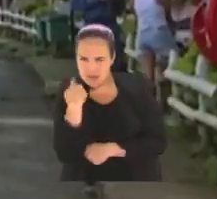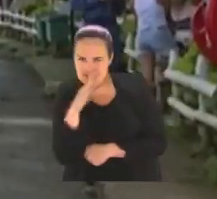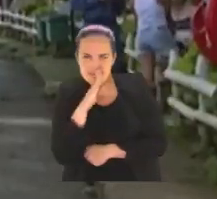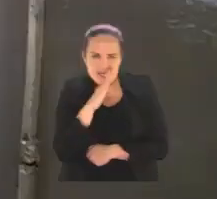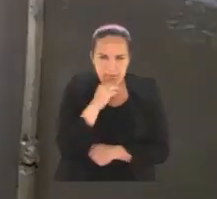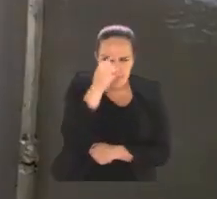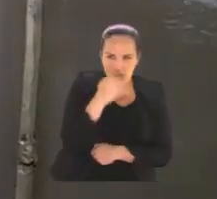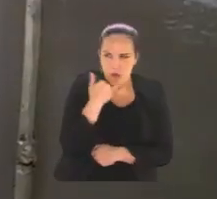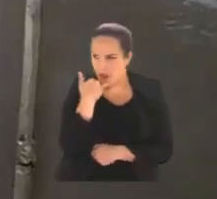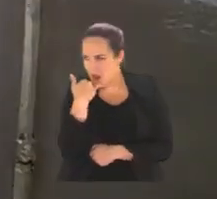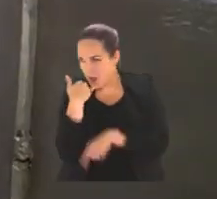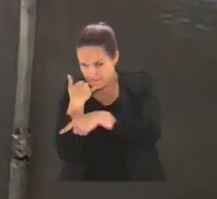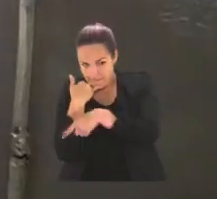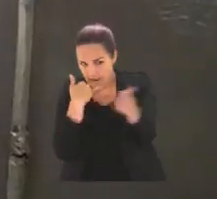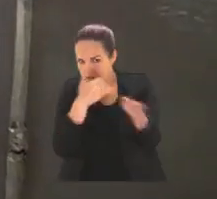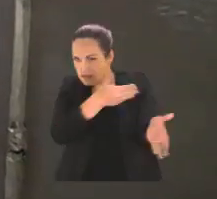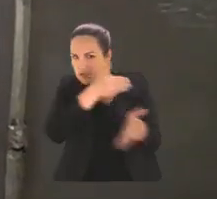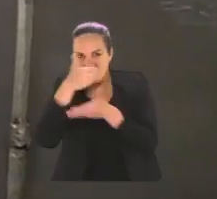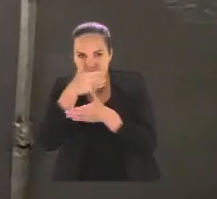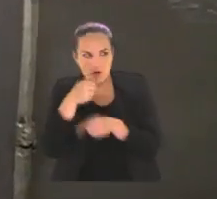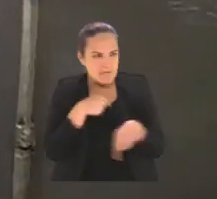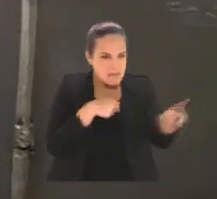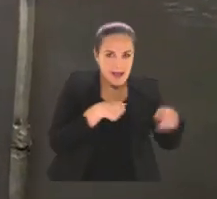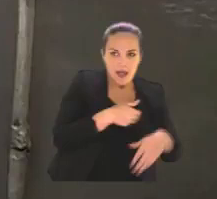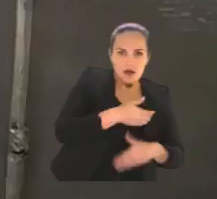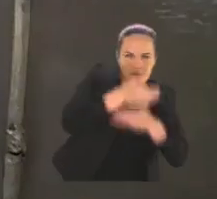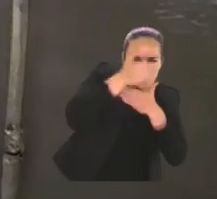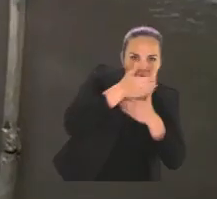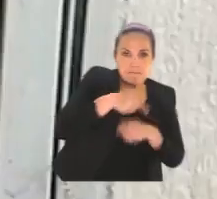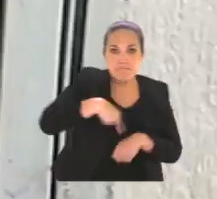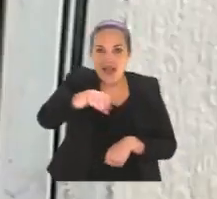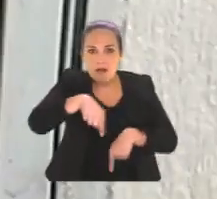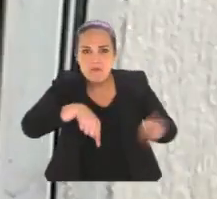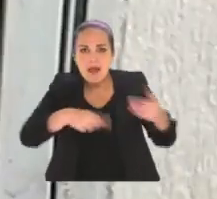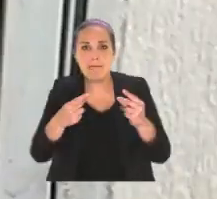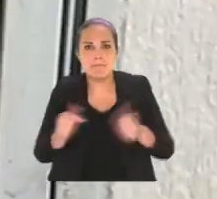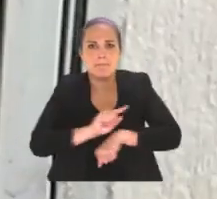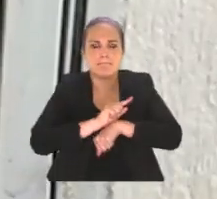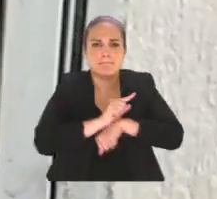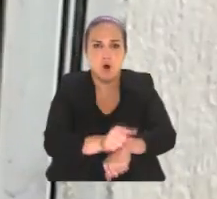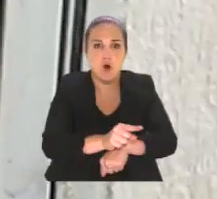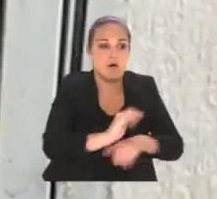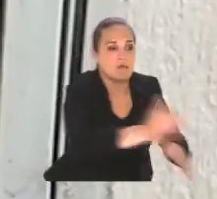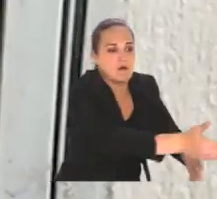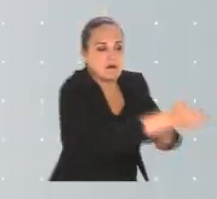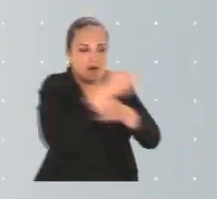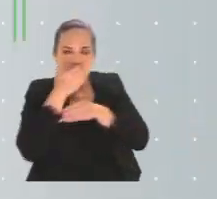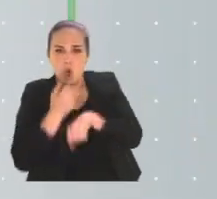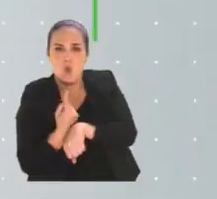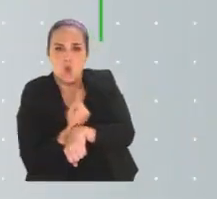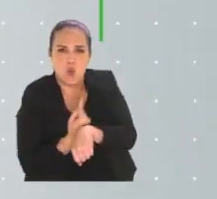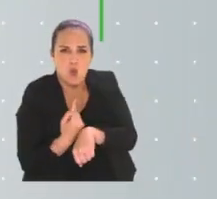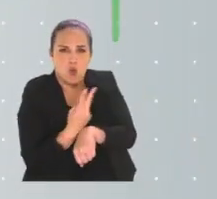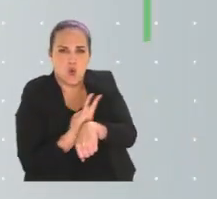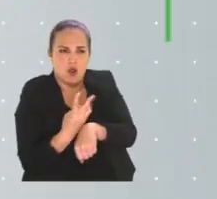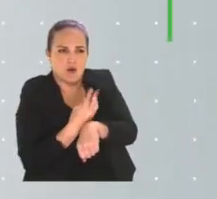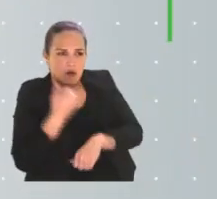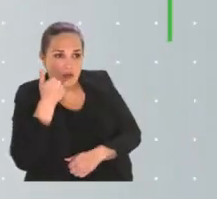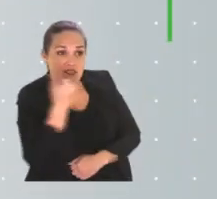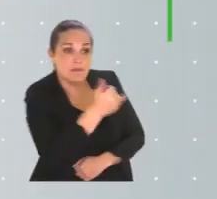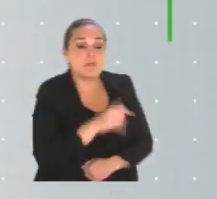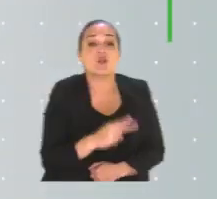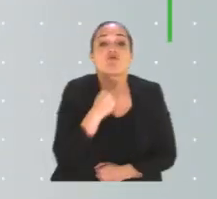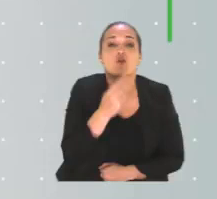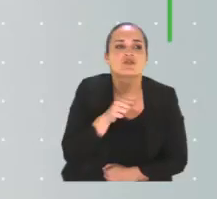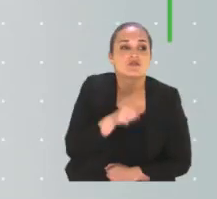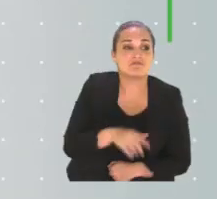luego coordinaban sus secuestros bajo la modalidad express, es decir, secuestros por horas. Si usted me dice, mándelo para el Espinal, yo lo